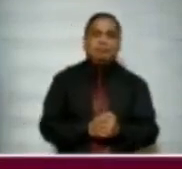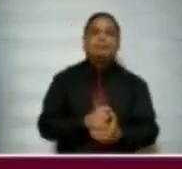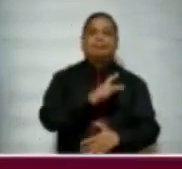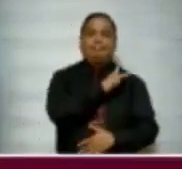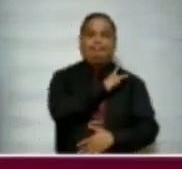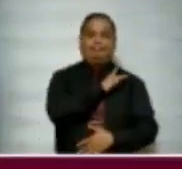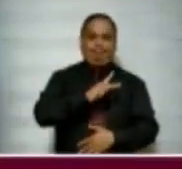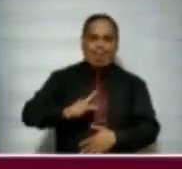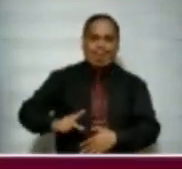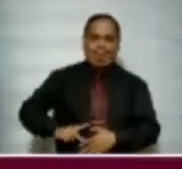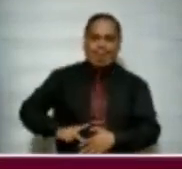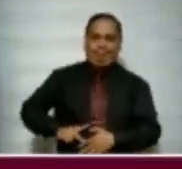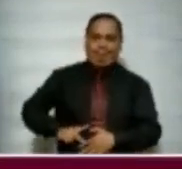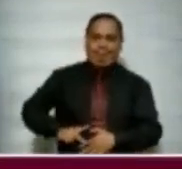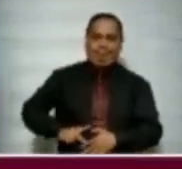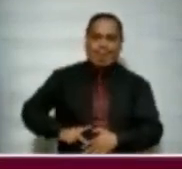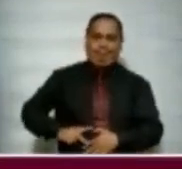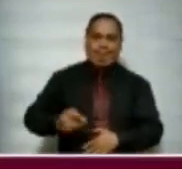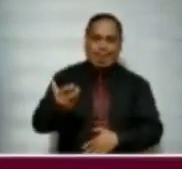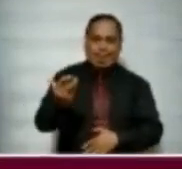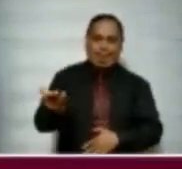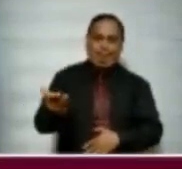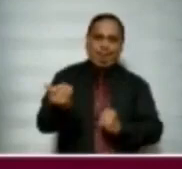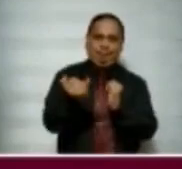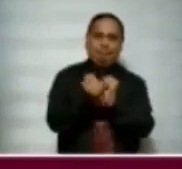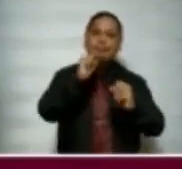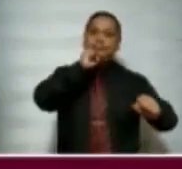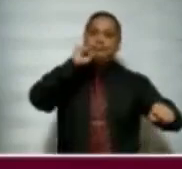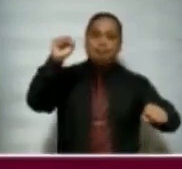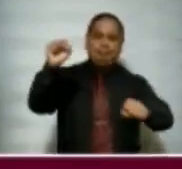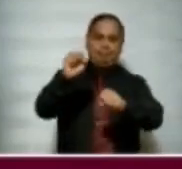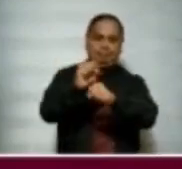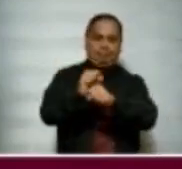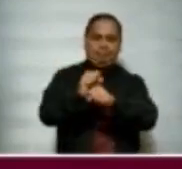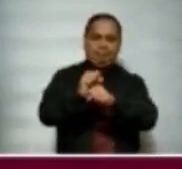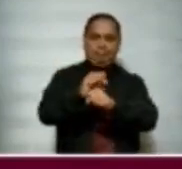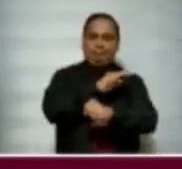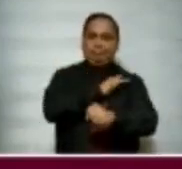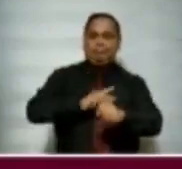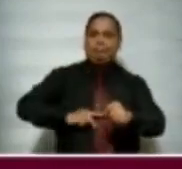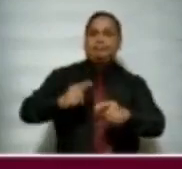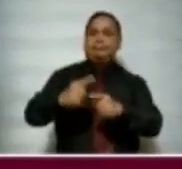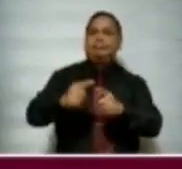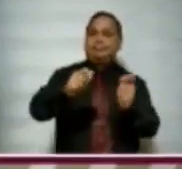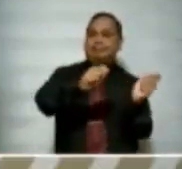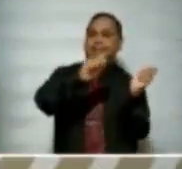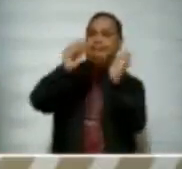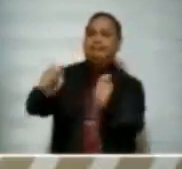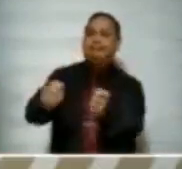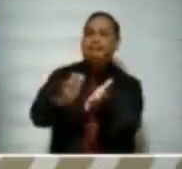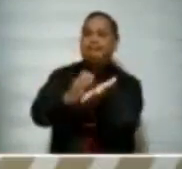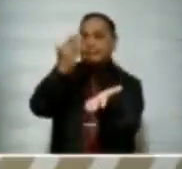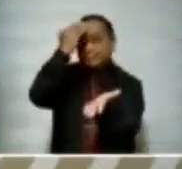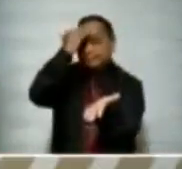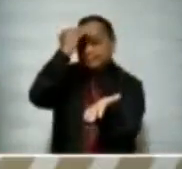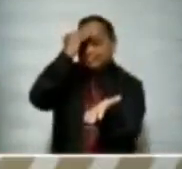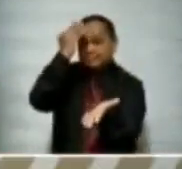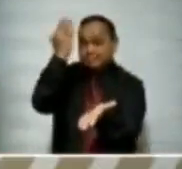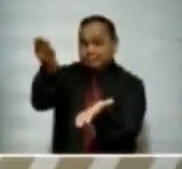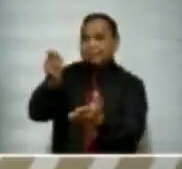Presidencia, al para el no, recibo. pero al secretario particular del presidente, entonces no puede decir que no tenía Que no tenía conocimiento.